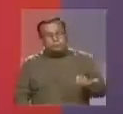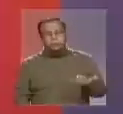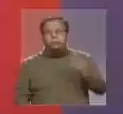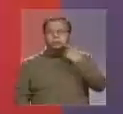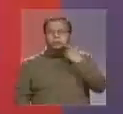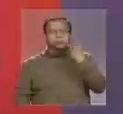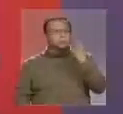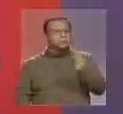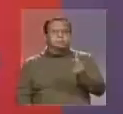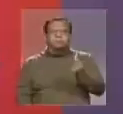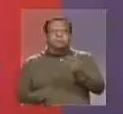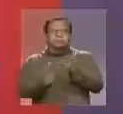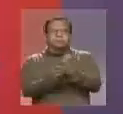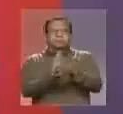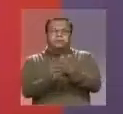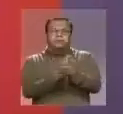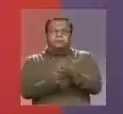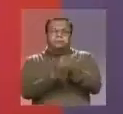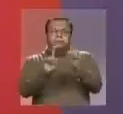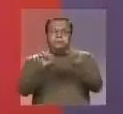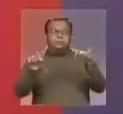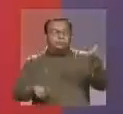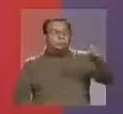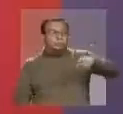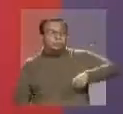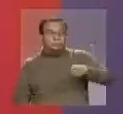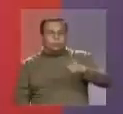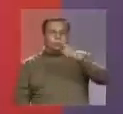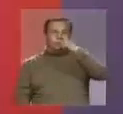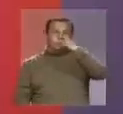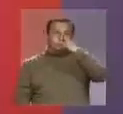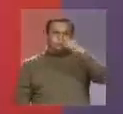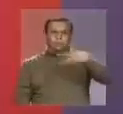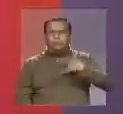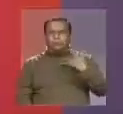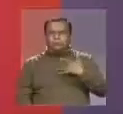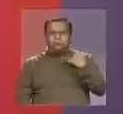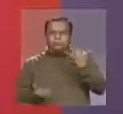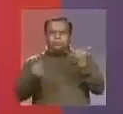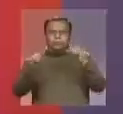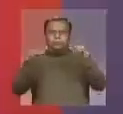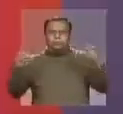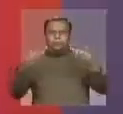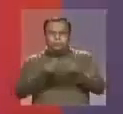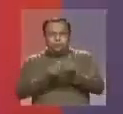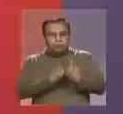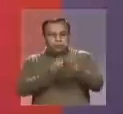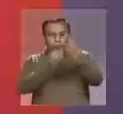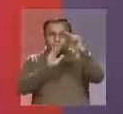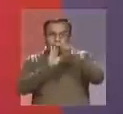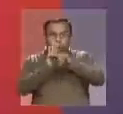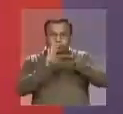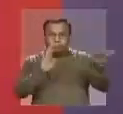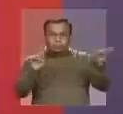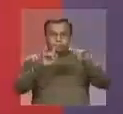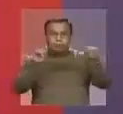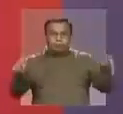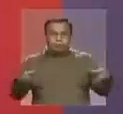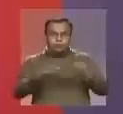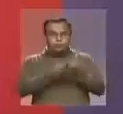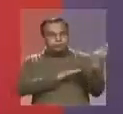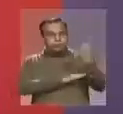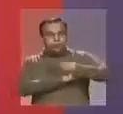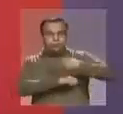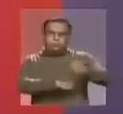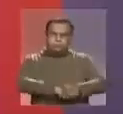mencionar rápidamente unos puntos que son necesarios. Yo siento que se deben hacer políticas públicas y también jornadas